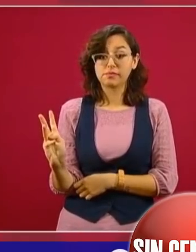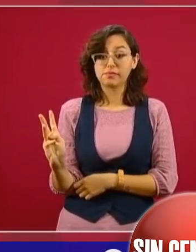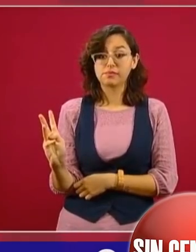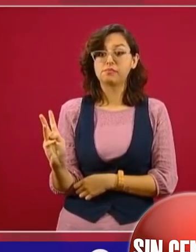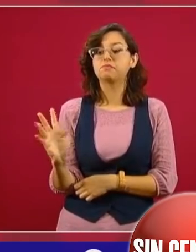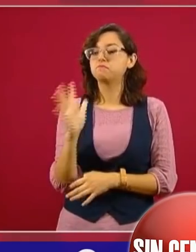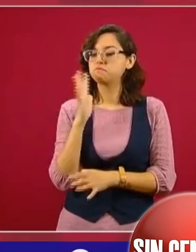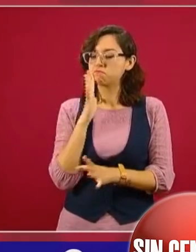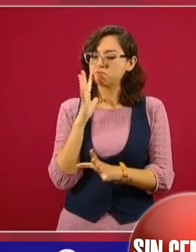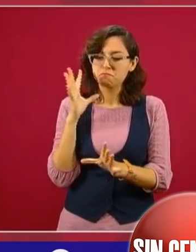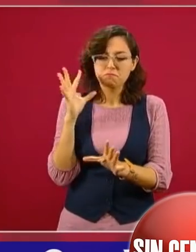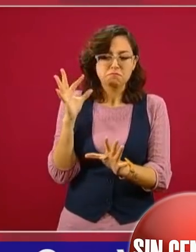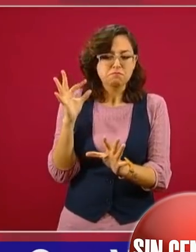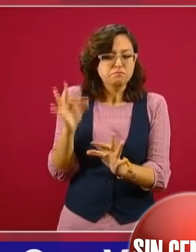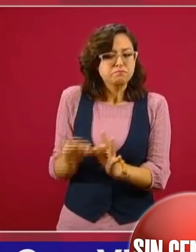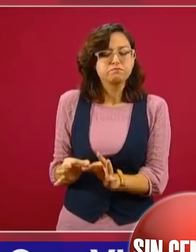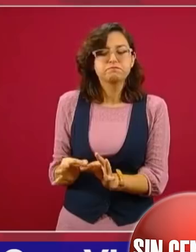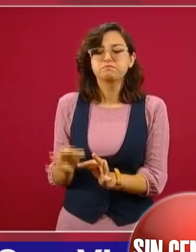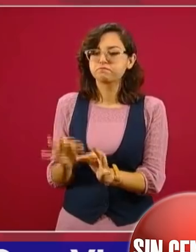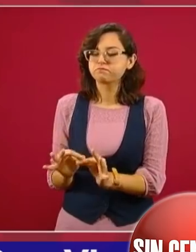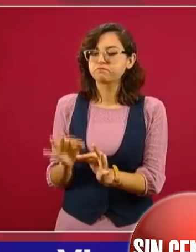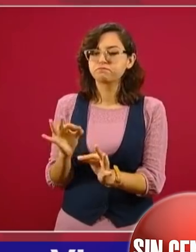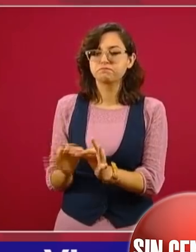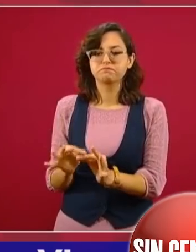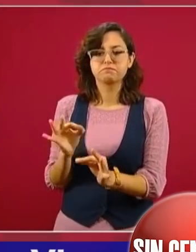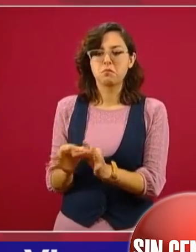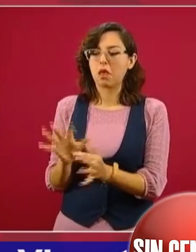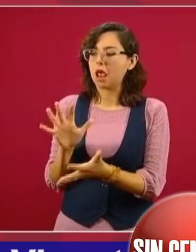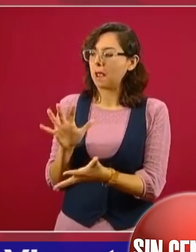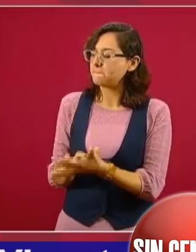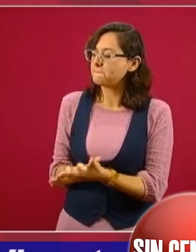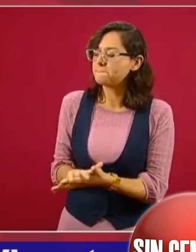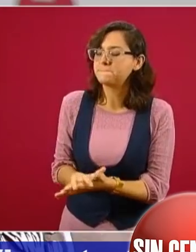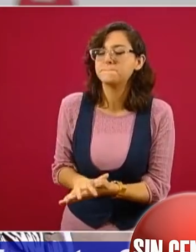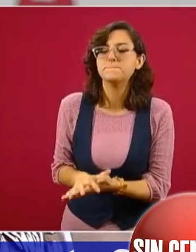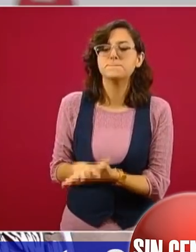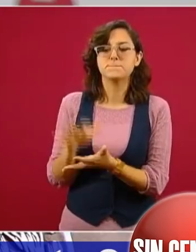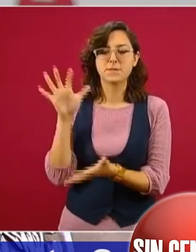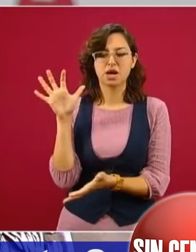con responsabilidad. La mayoría.